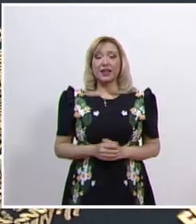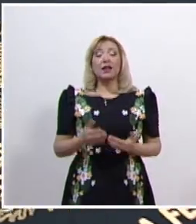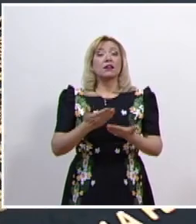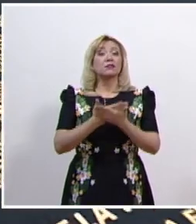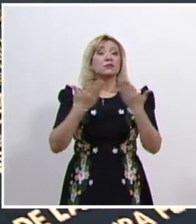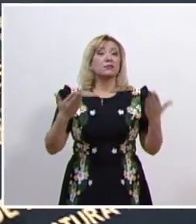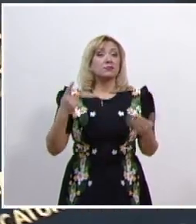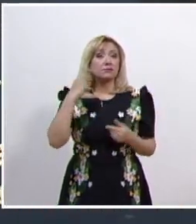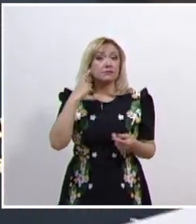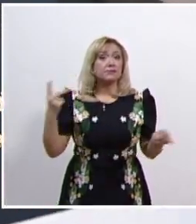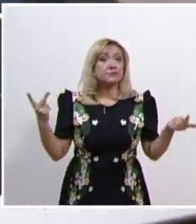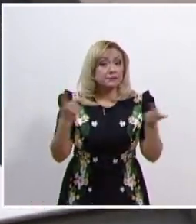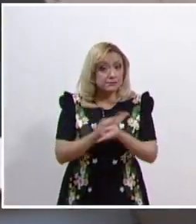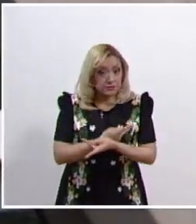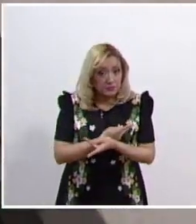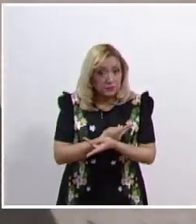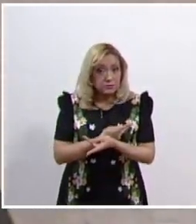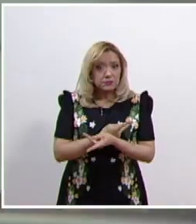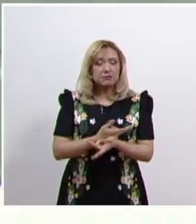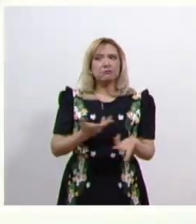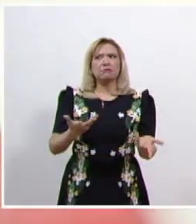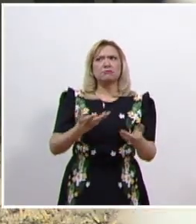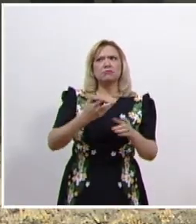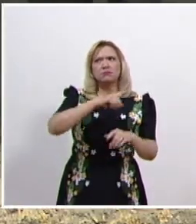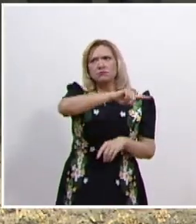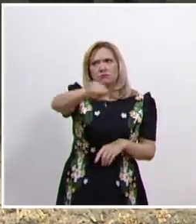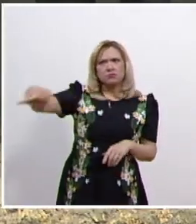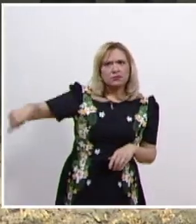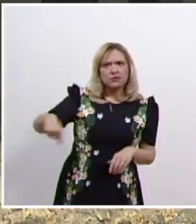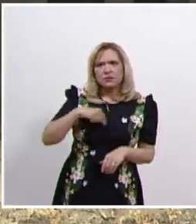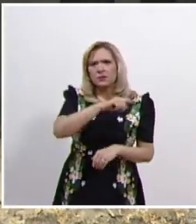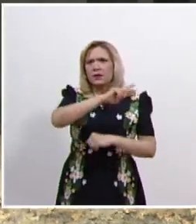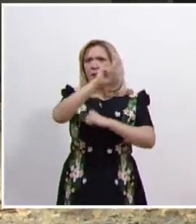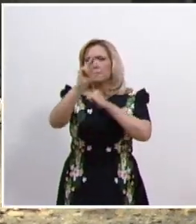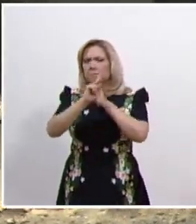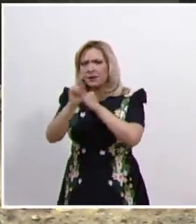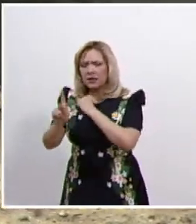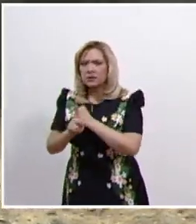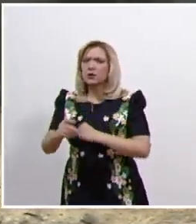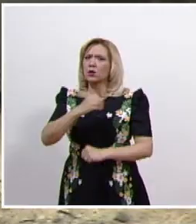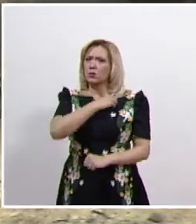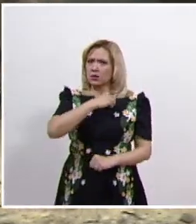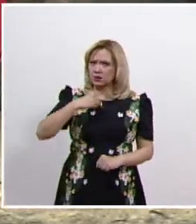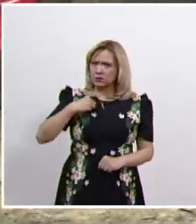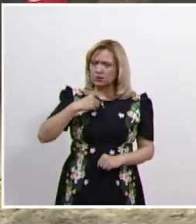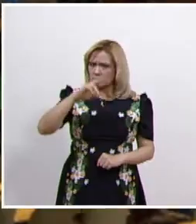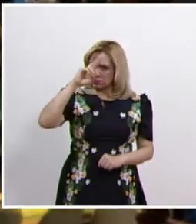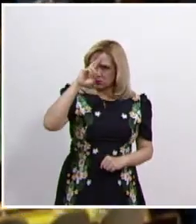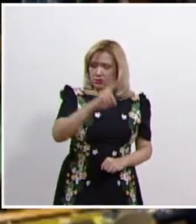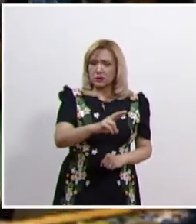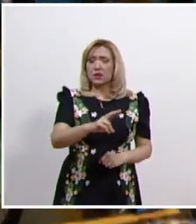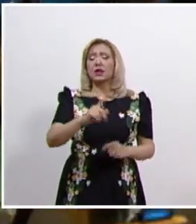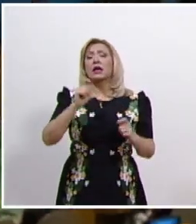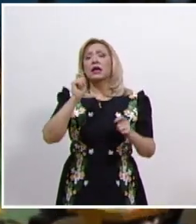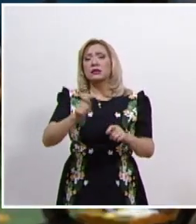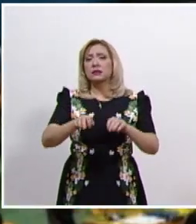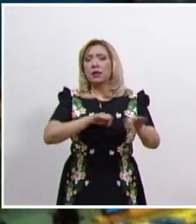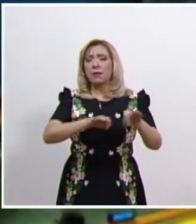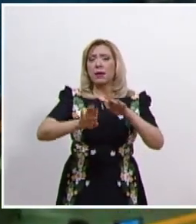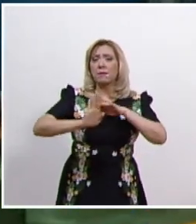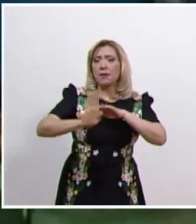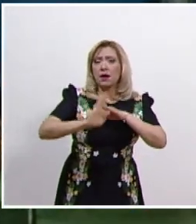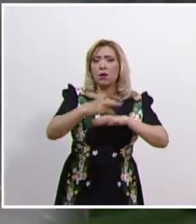Al regresar, estados están obligados a proteger derechos de trabajadores migratorios y de sus